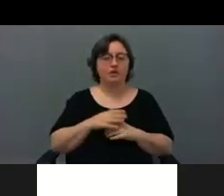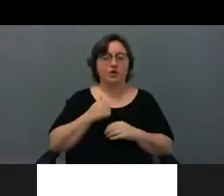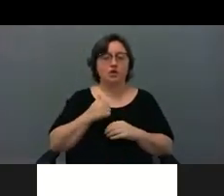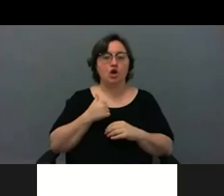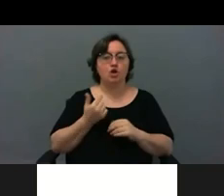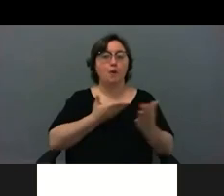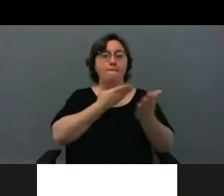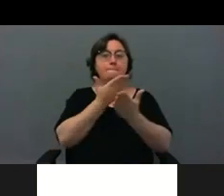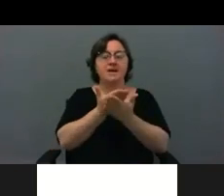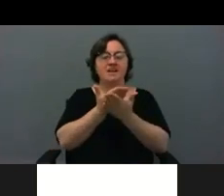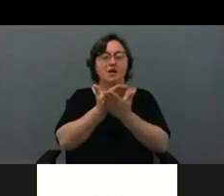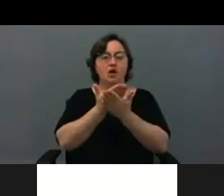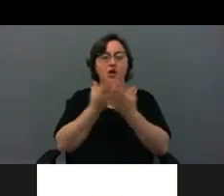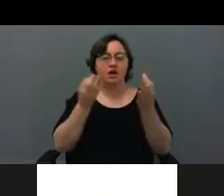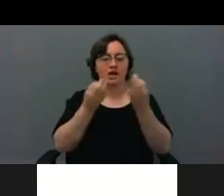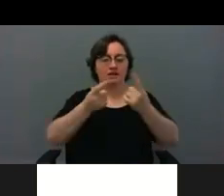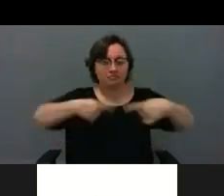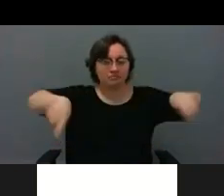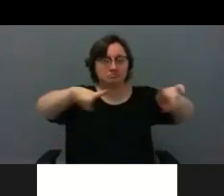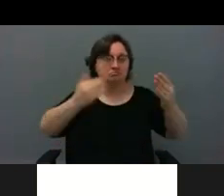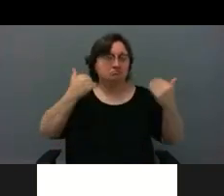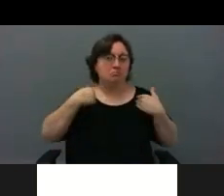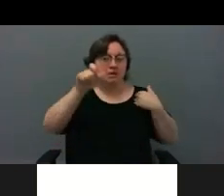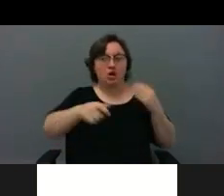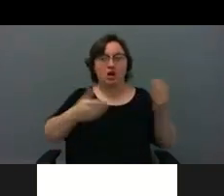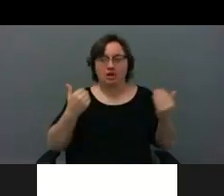yo lo que pediría a quien competa